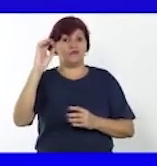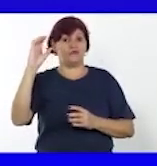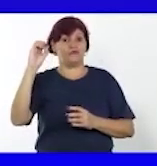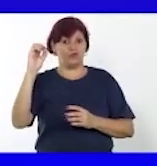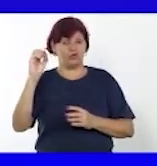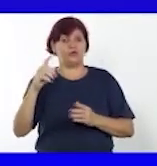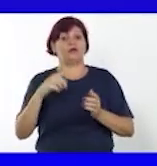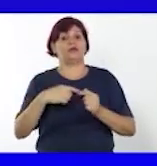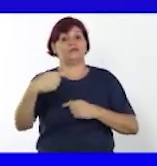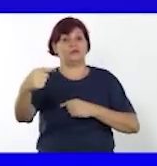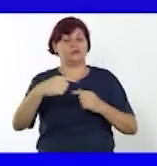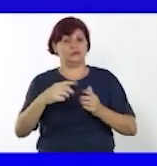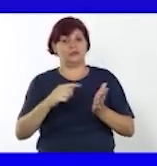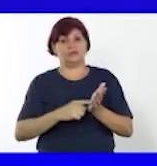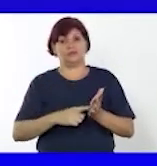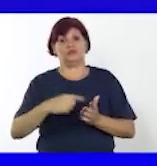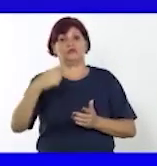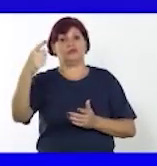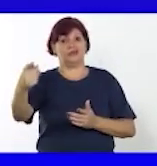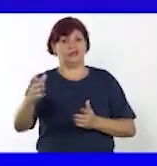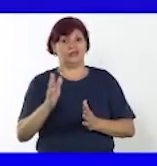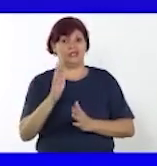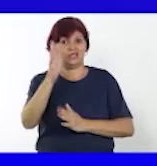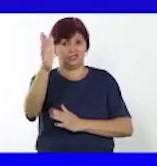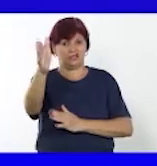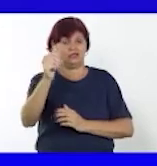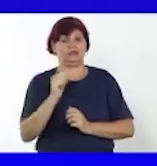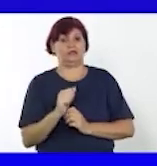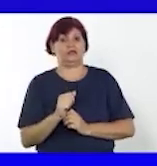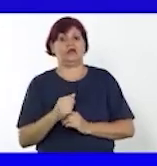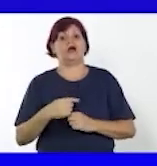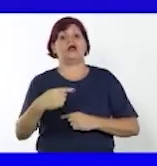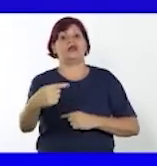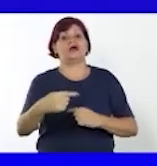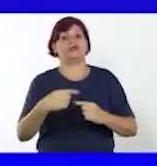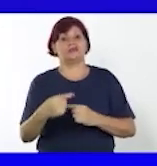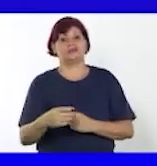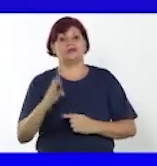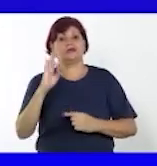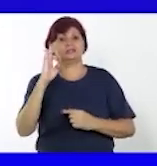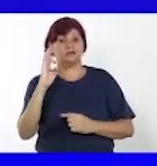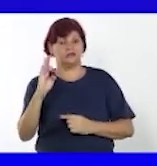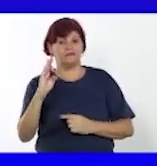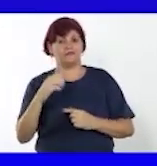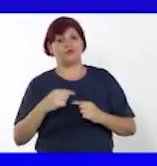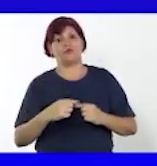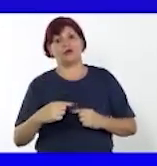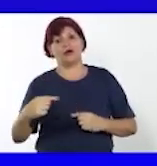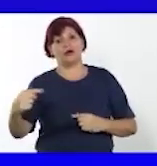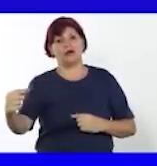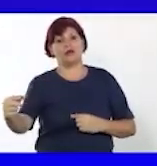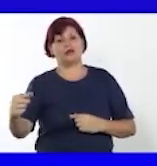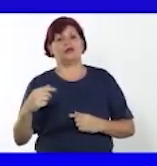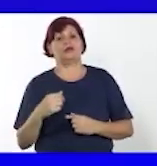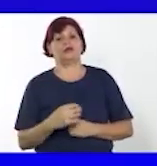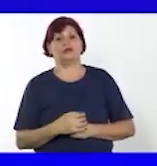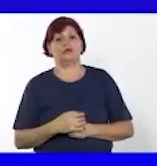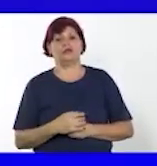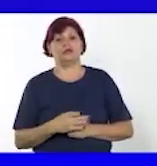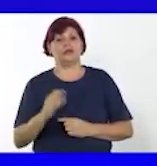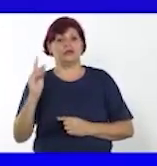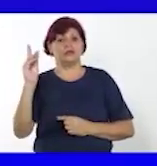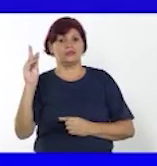mismo que la distancia del punto P a la línea directriz. La distancia del foco a la